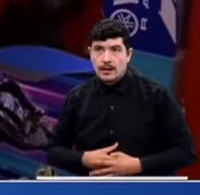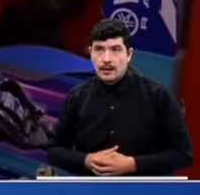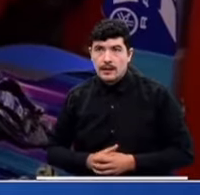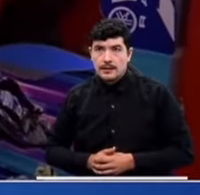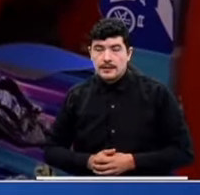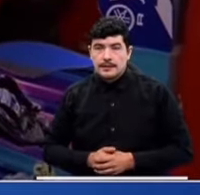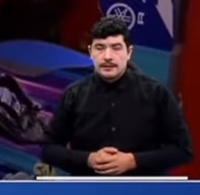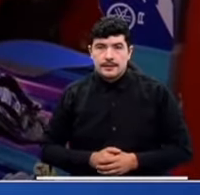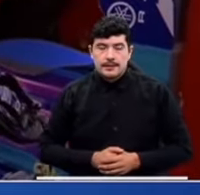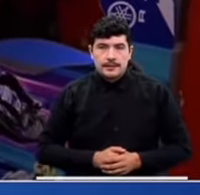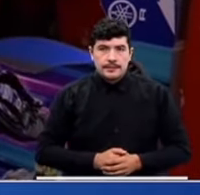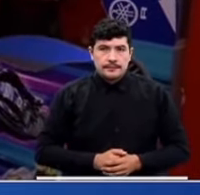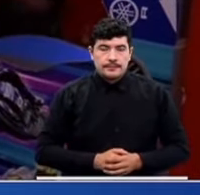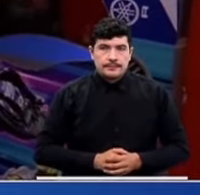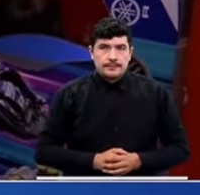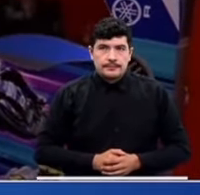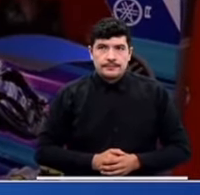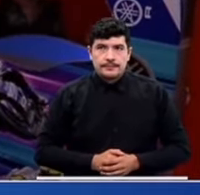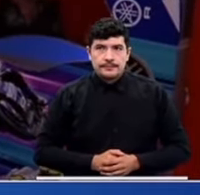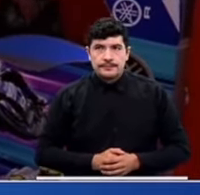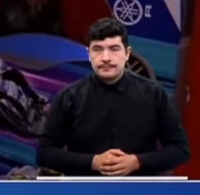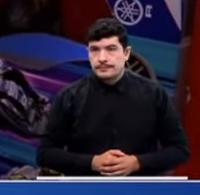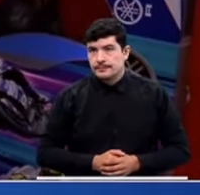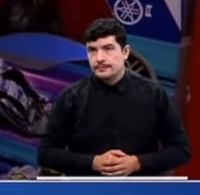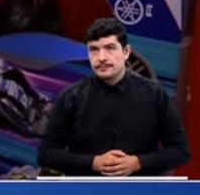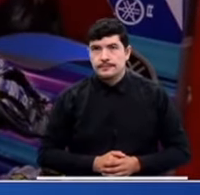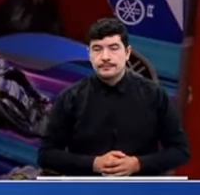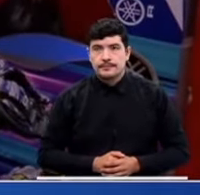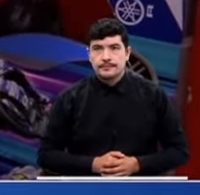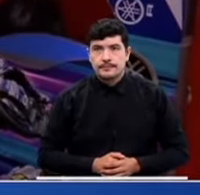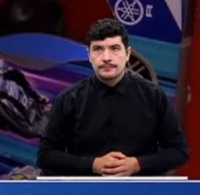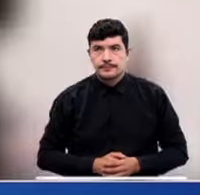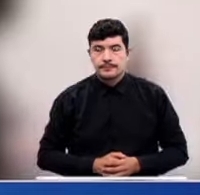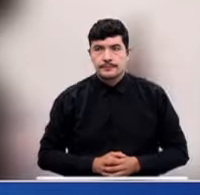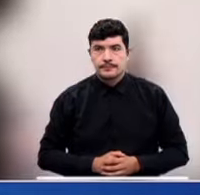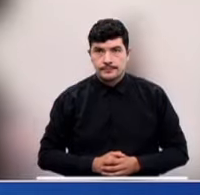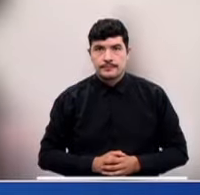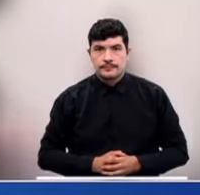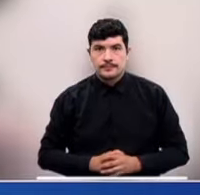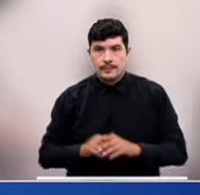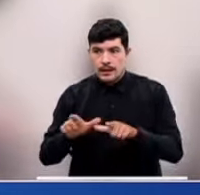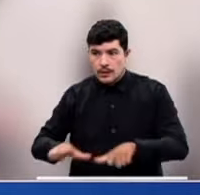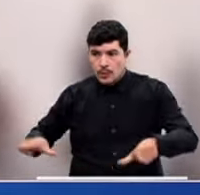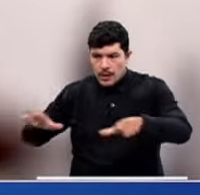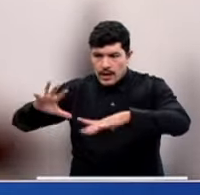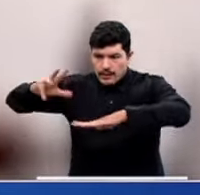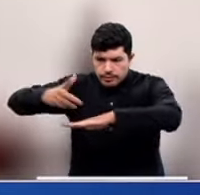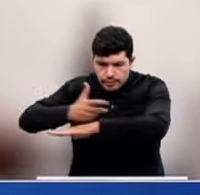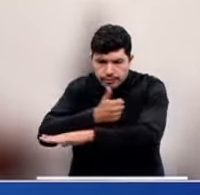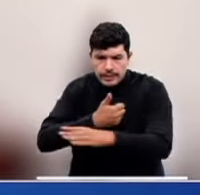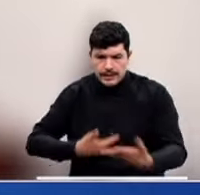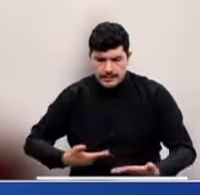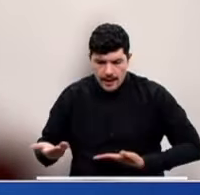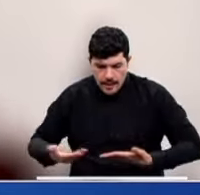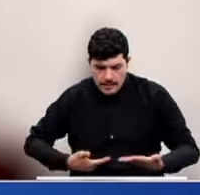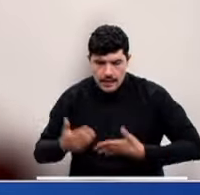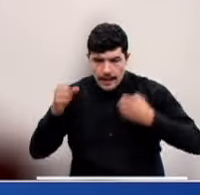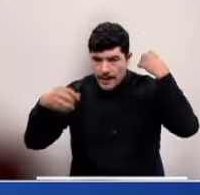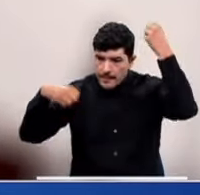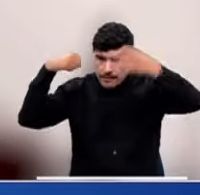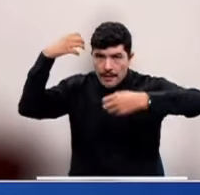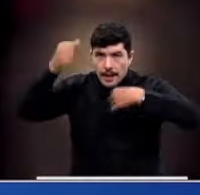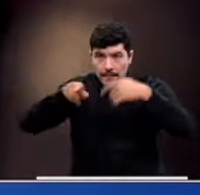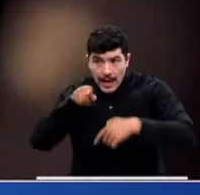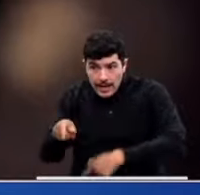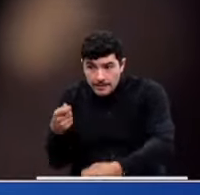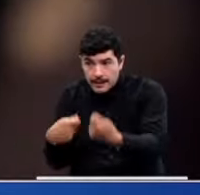los establecimientos abiertos al público de consumo de bebidas alcohólicas o embriagantes. ¿Y qué